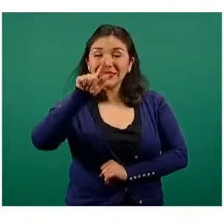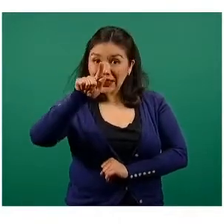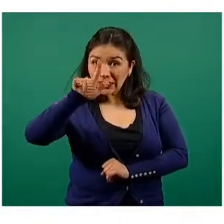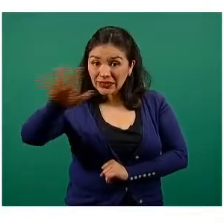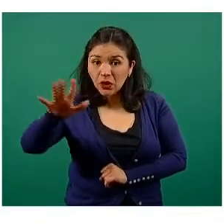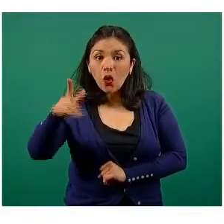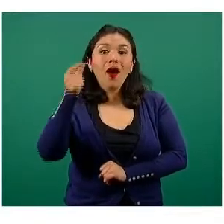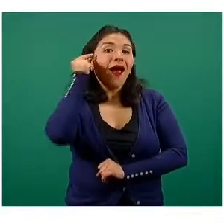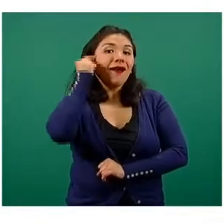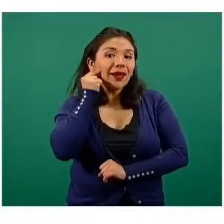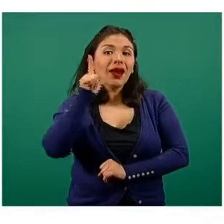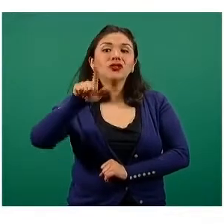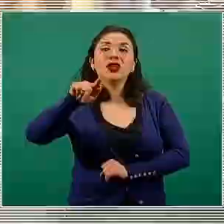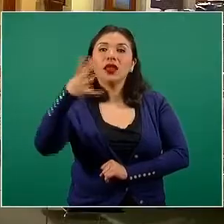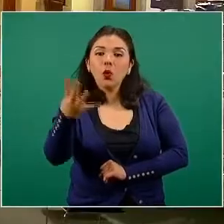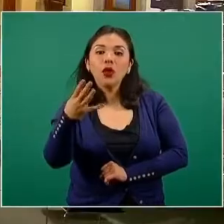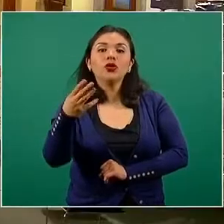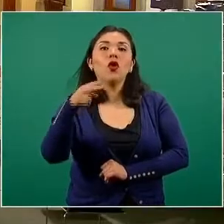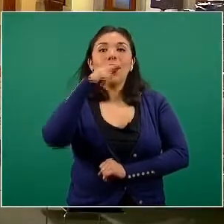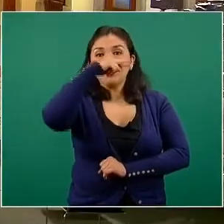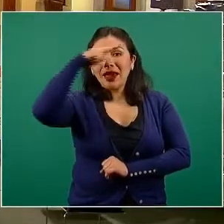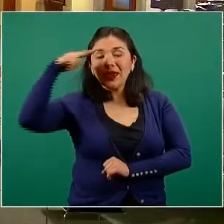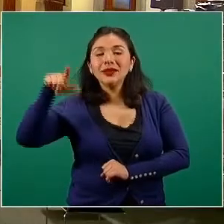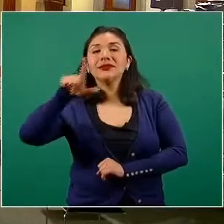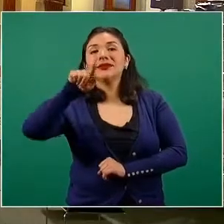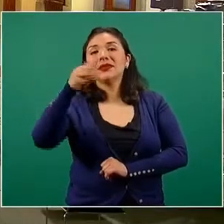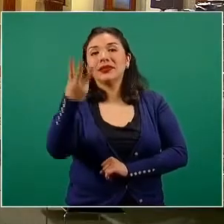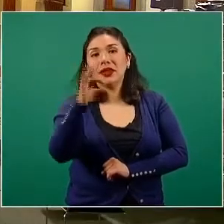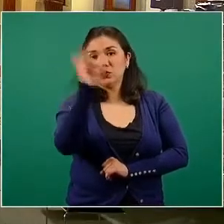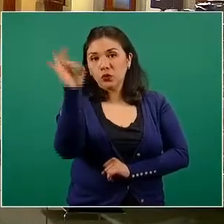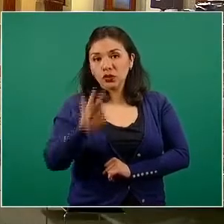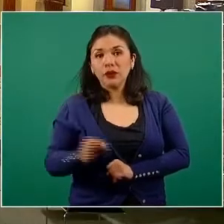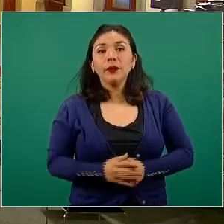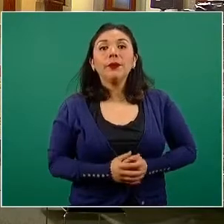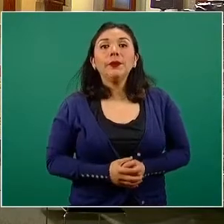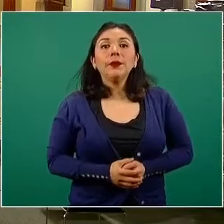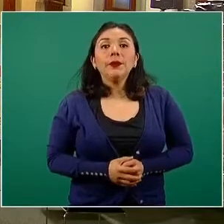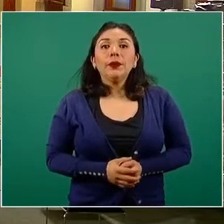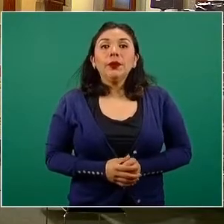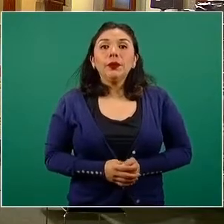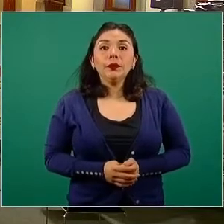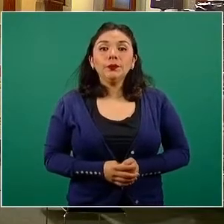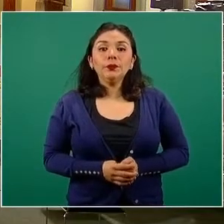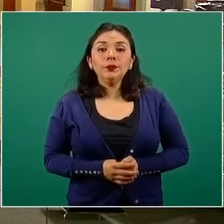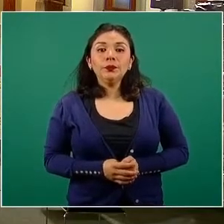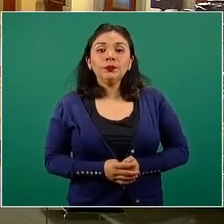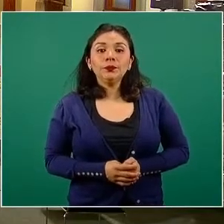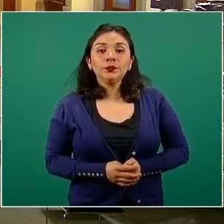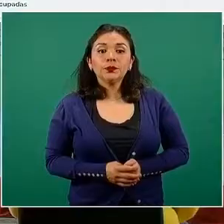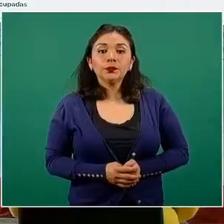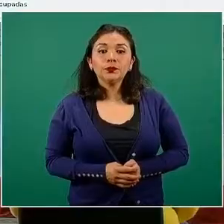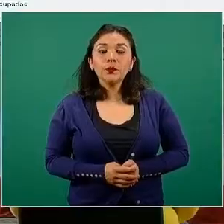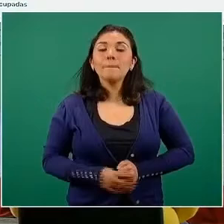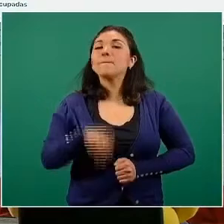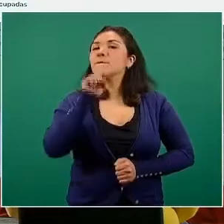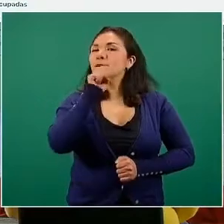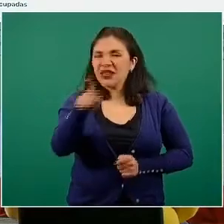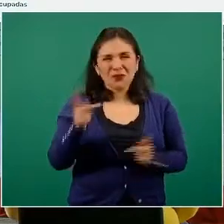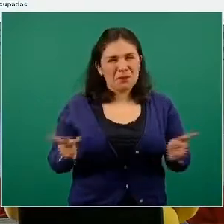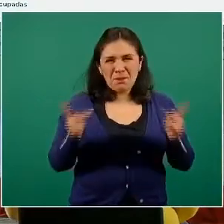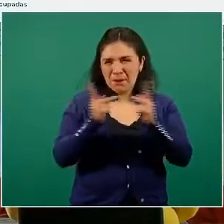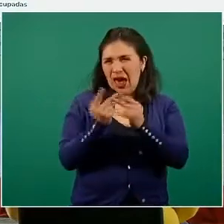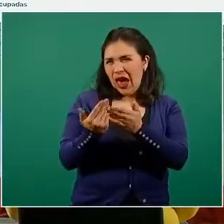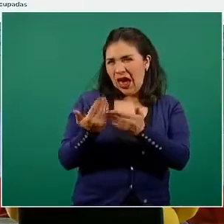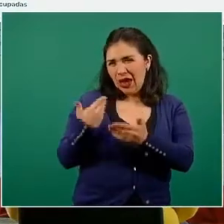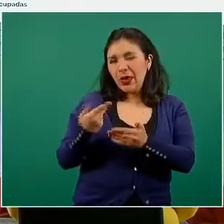Guerrero 74% y Nayarit 73%. La siguiente, por favor. Este es el mismo esquema, pero